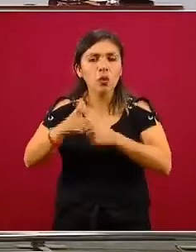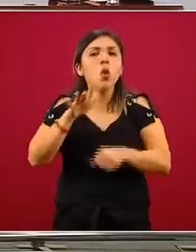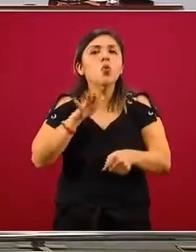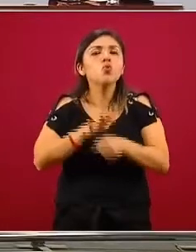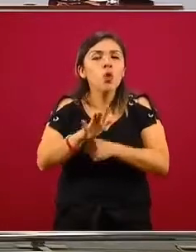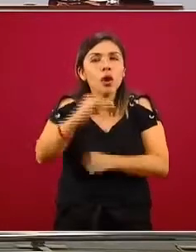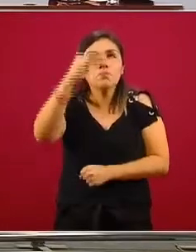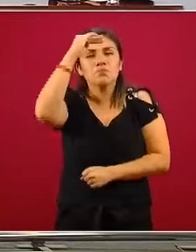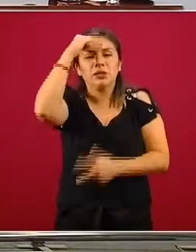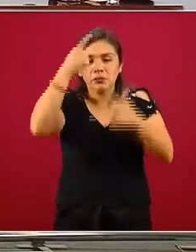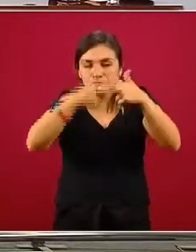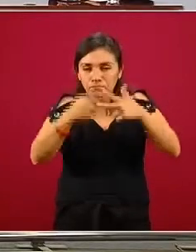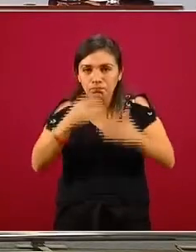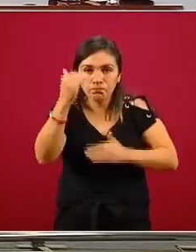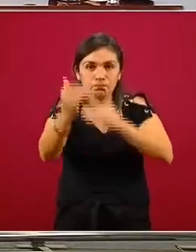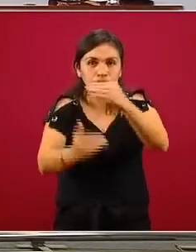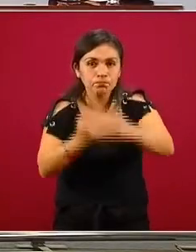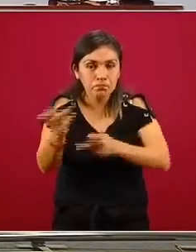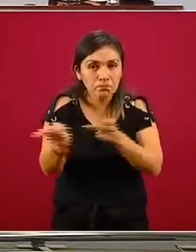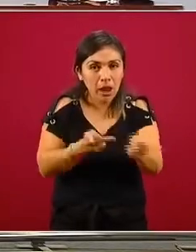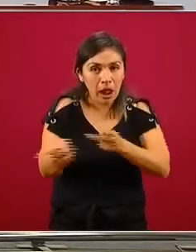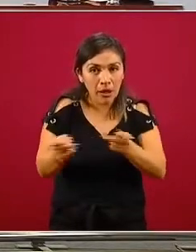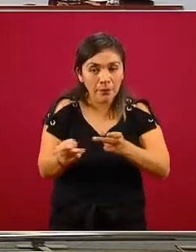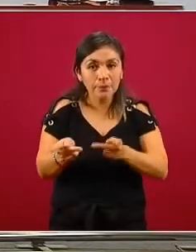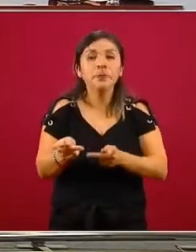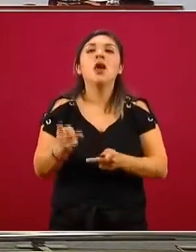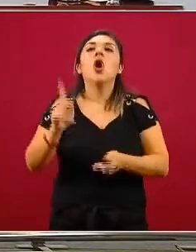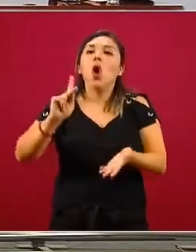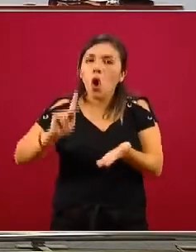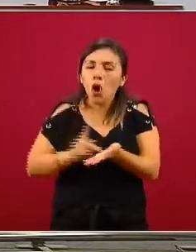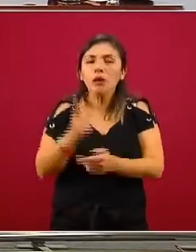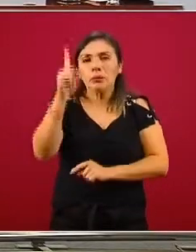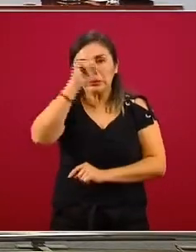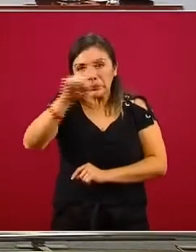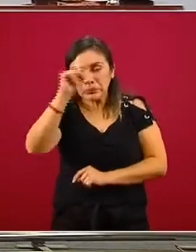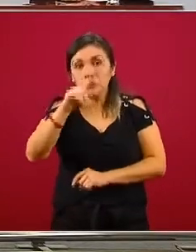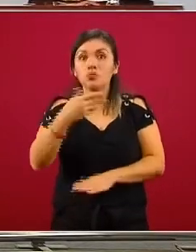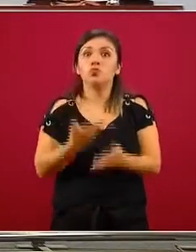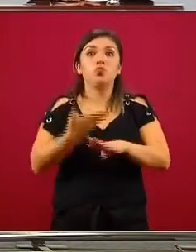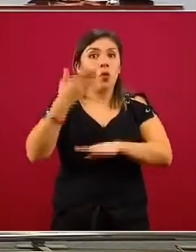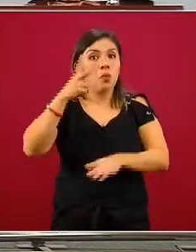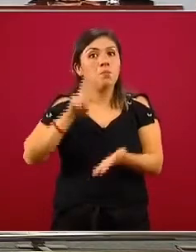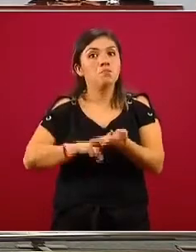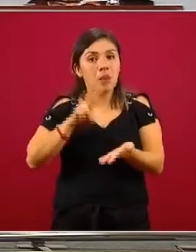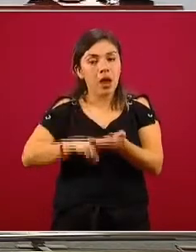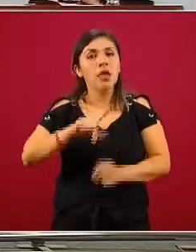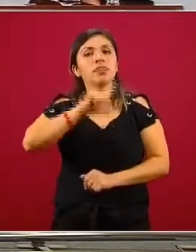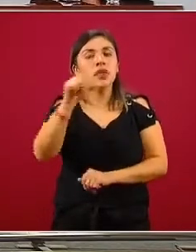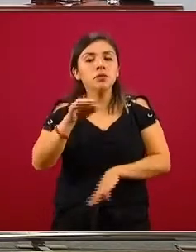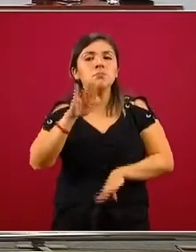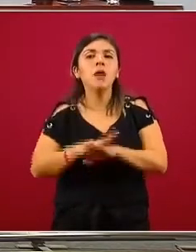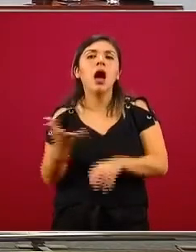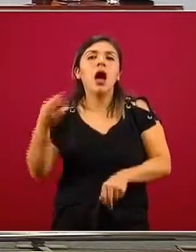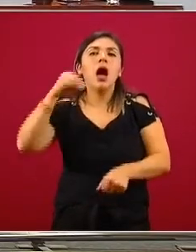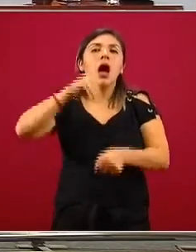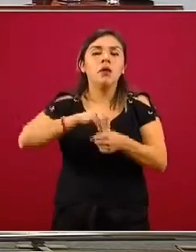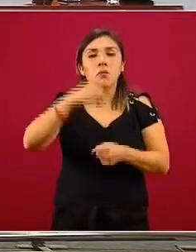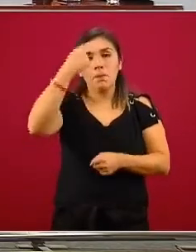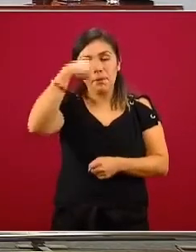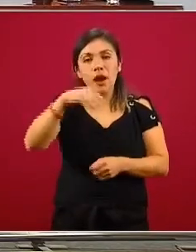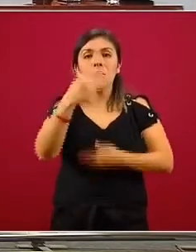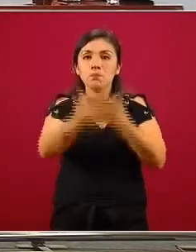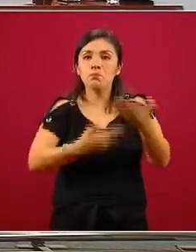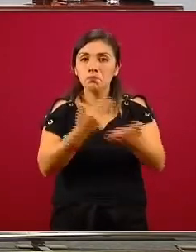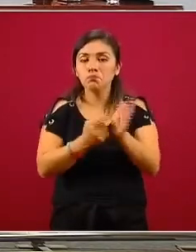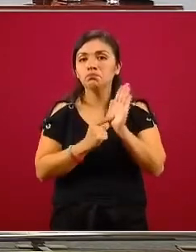las perspectivas de este plan. Y recibimos retroalimentación muy valiosa que después fue incorporada hacia la